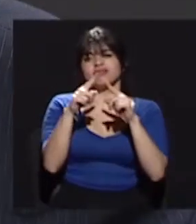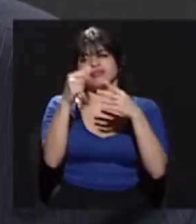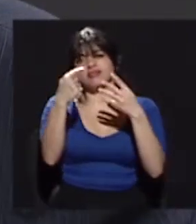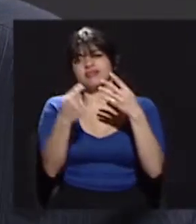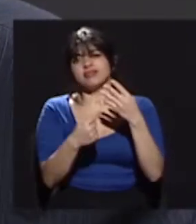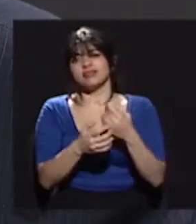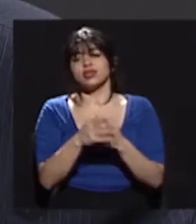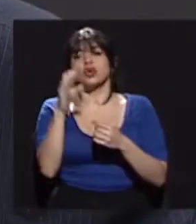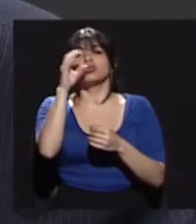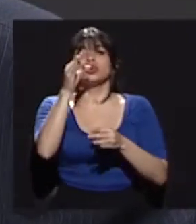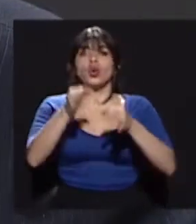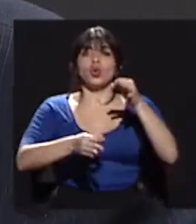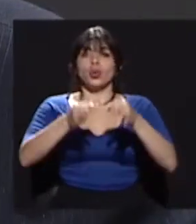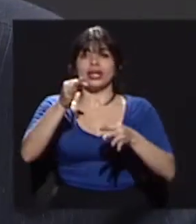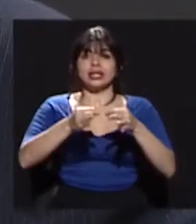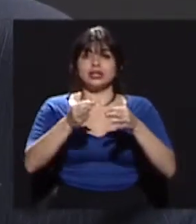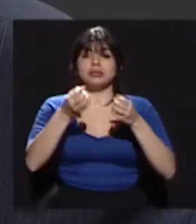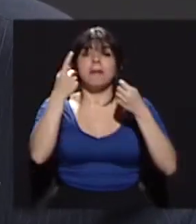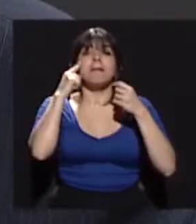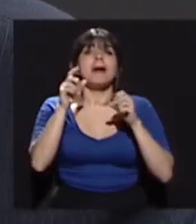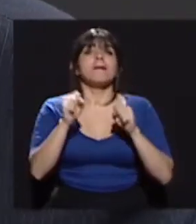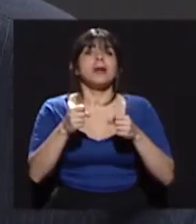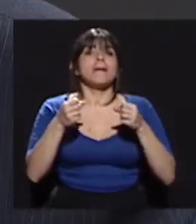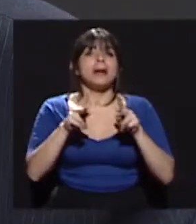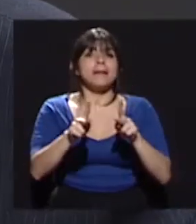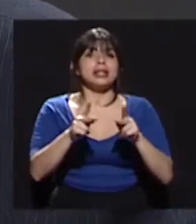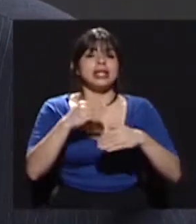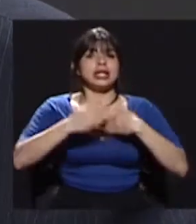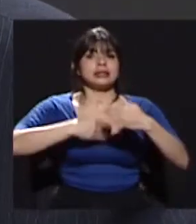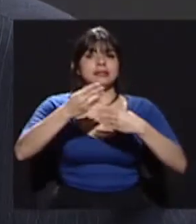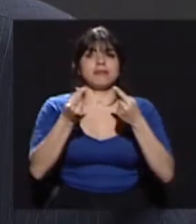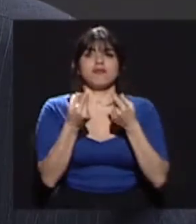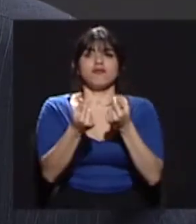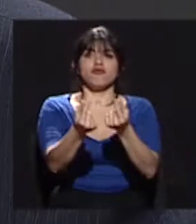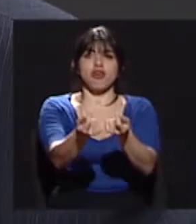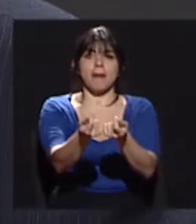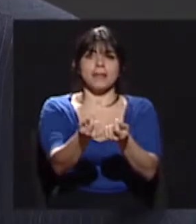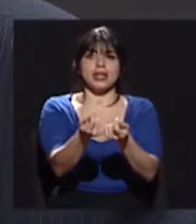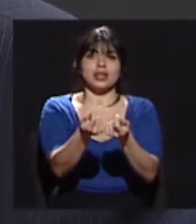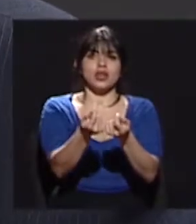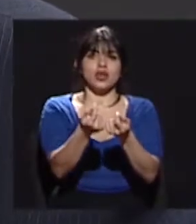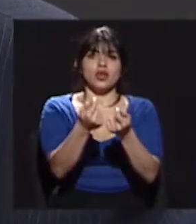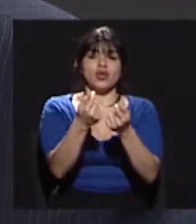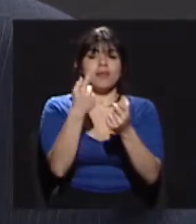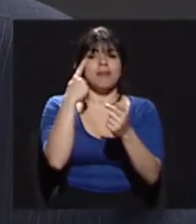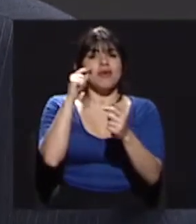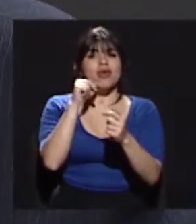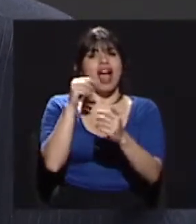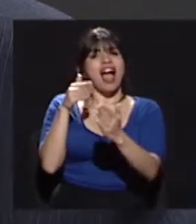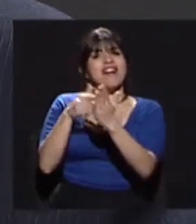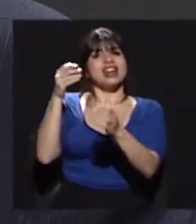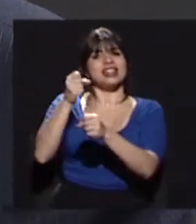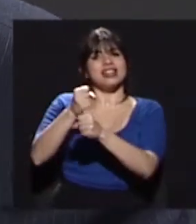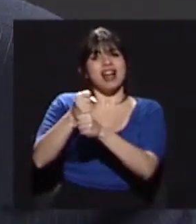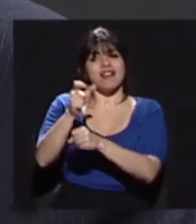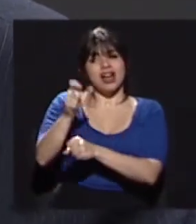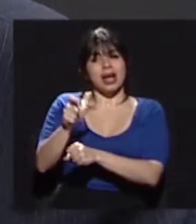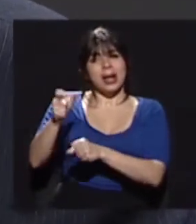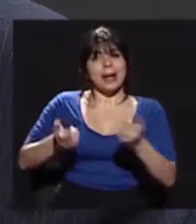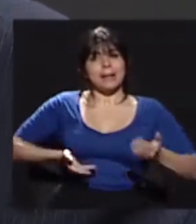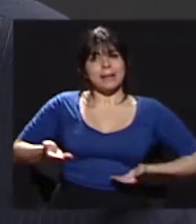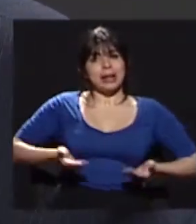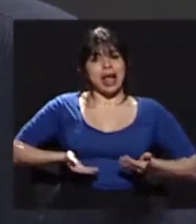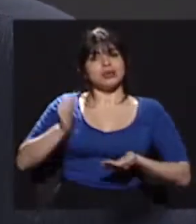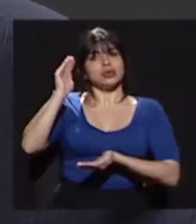de los juicios que va a permitir un trámite más rápido de las de las afectaciones laborales que sufren los trabajadores